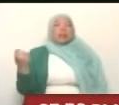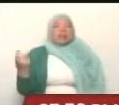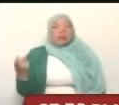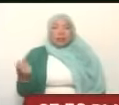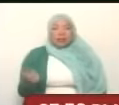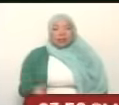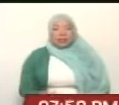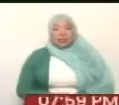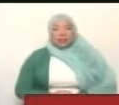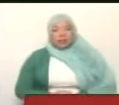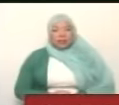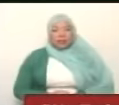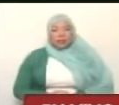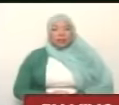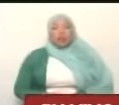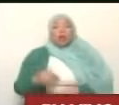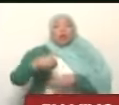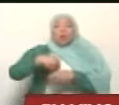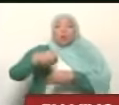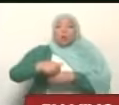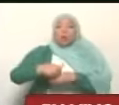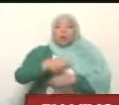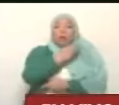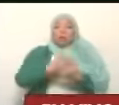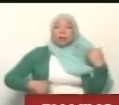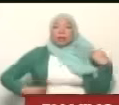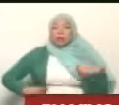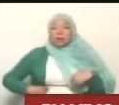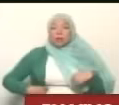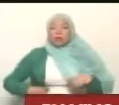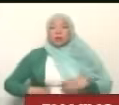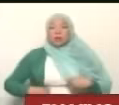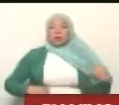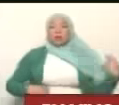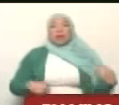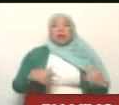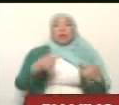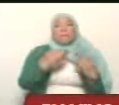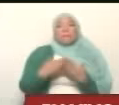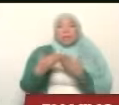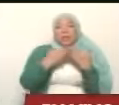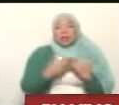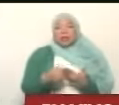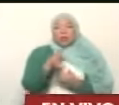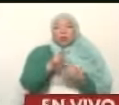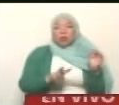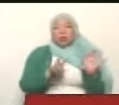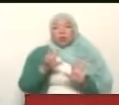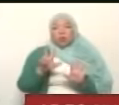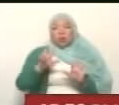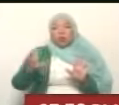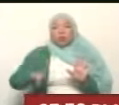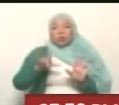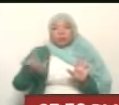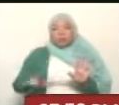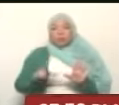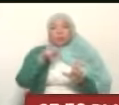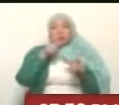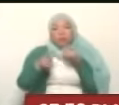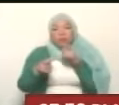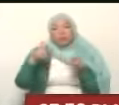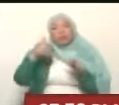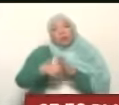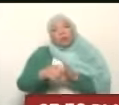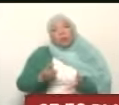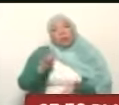Nicolás Maduro lidera intención de voto rumbo a presidenciales del 28 de julio. Revela estudio de opinión. Dice lo siguiente, la encuestadora también midió